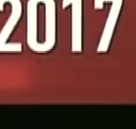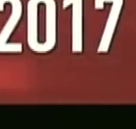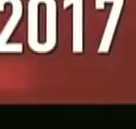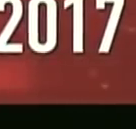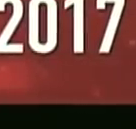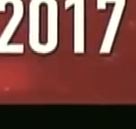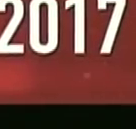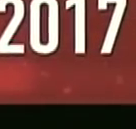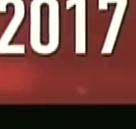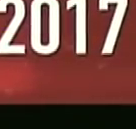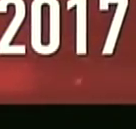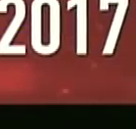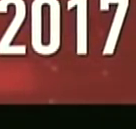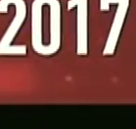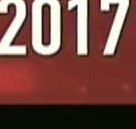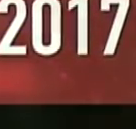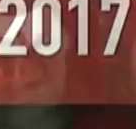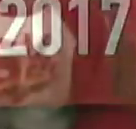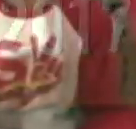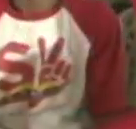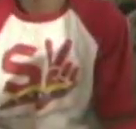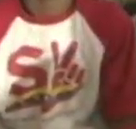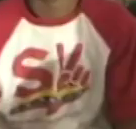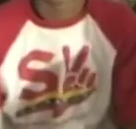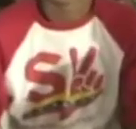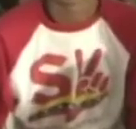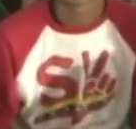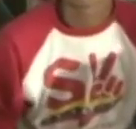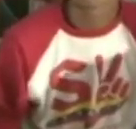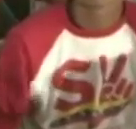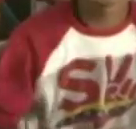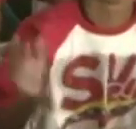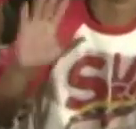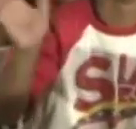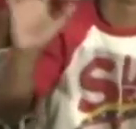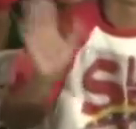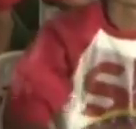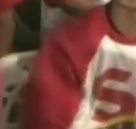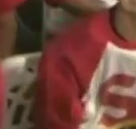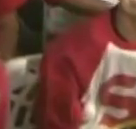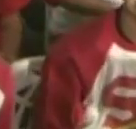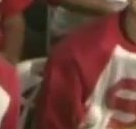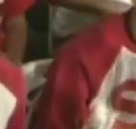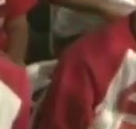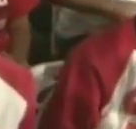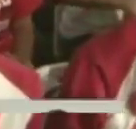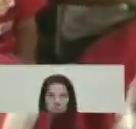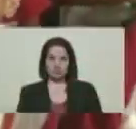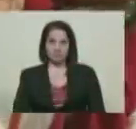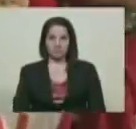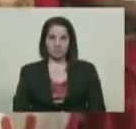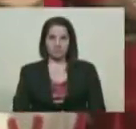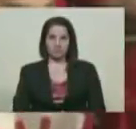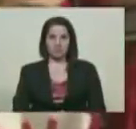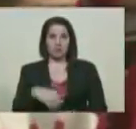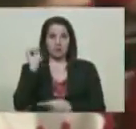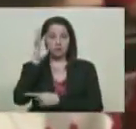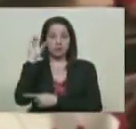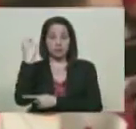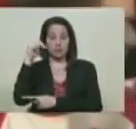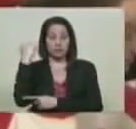2017. A Asamblea Nacional